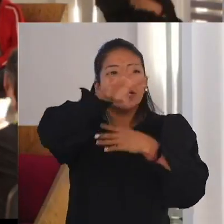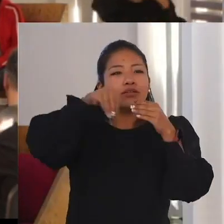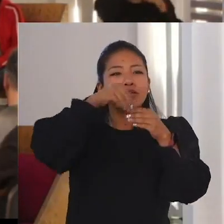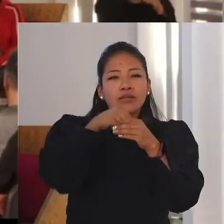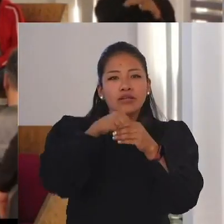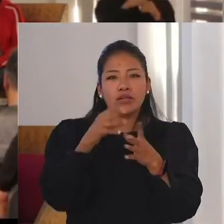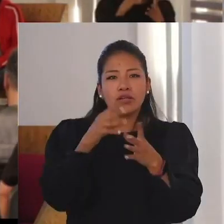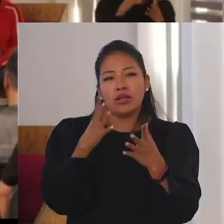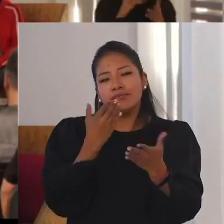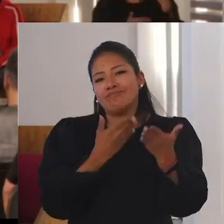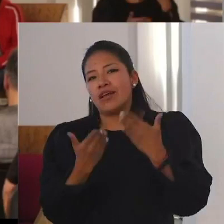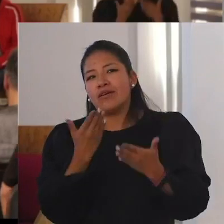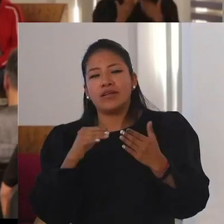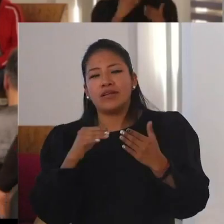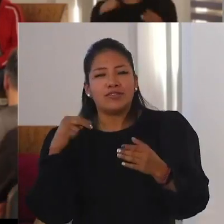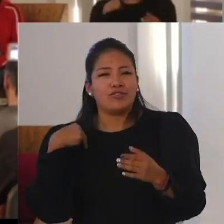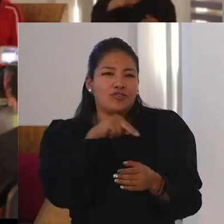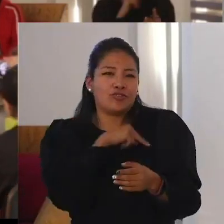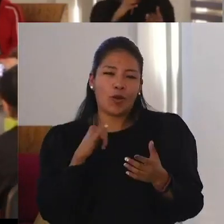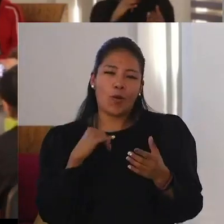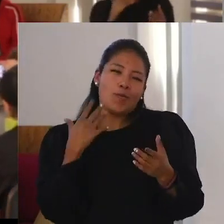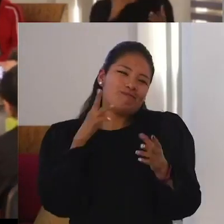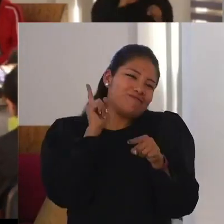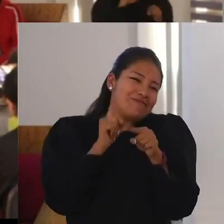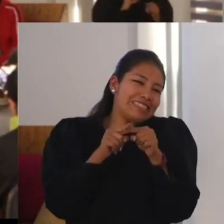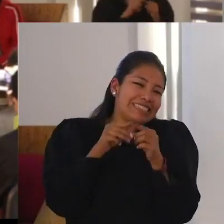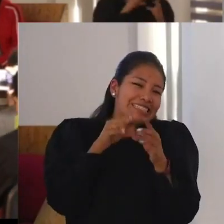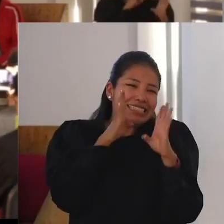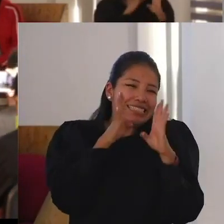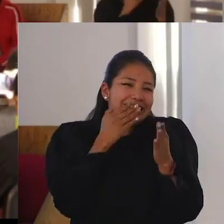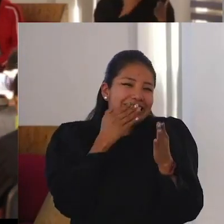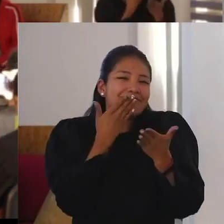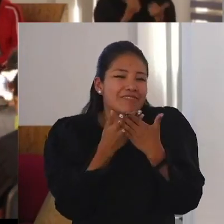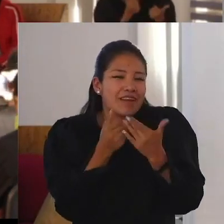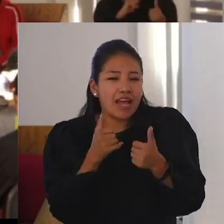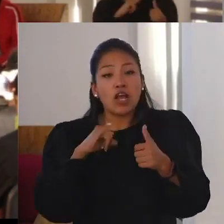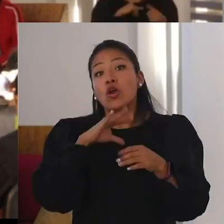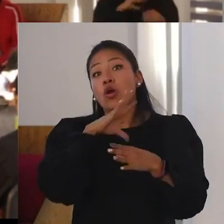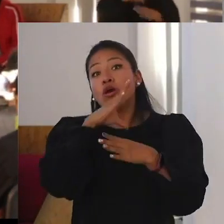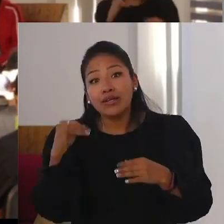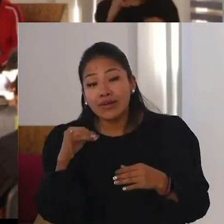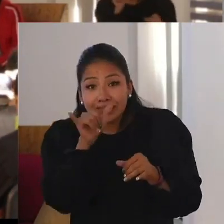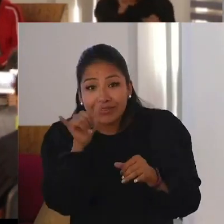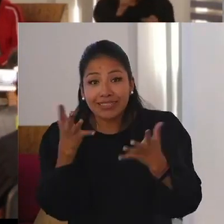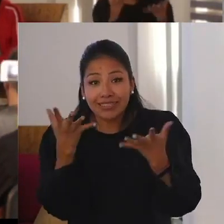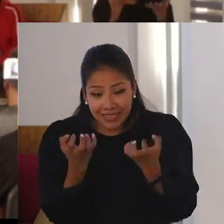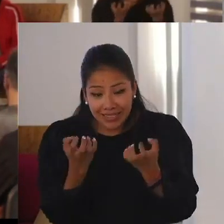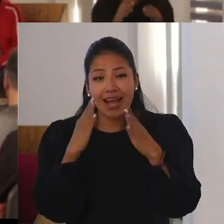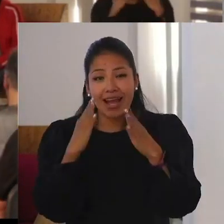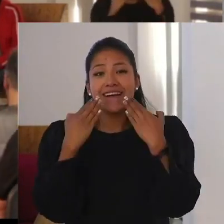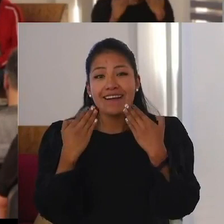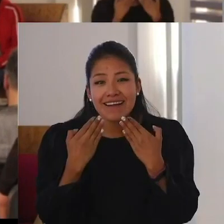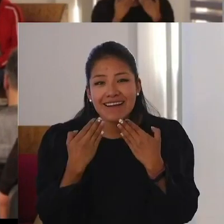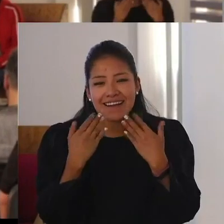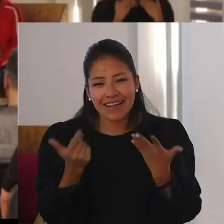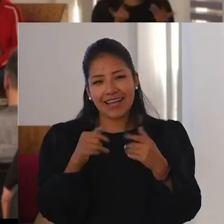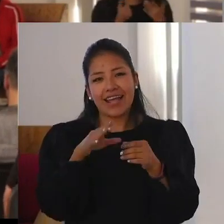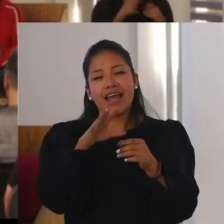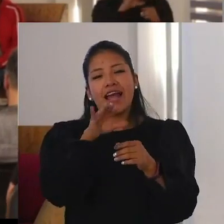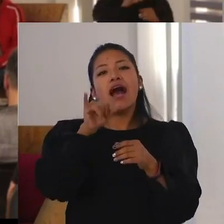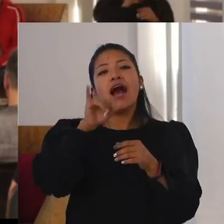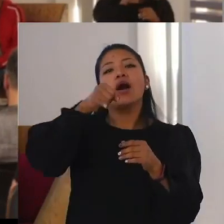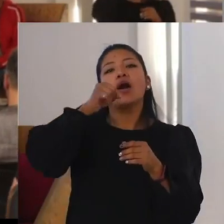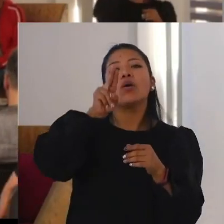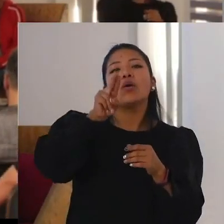pero este quería agradecer mucho no a Julia y a Pablo porque creo que en estos días Lo que más he hecho ha sido divertirme ya